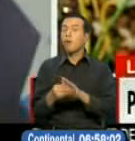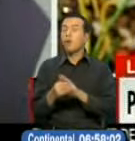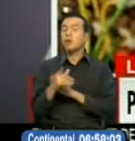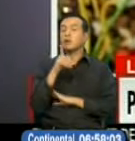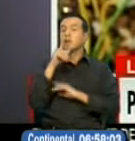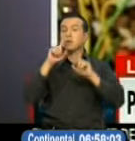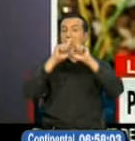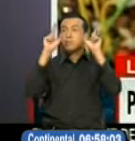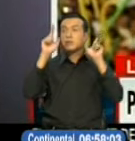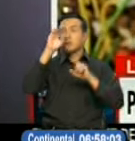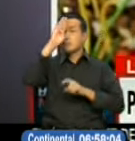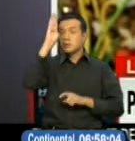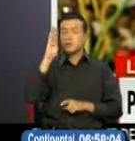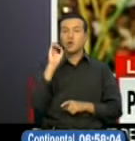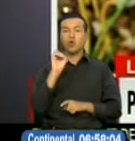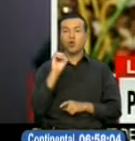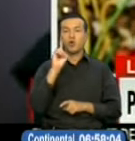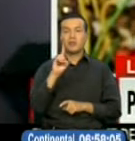parte de Odebrecht.